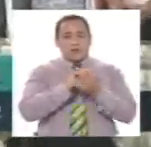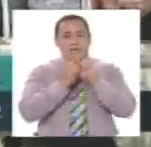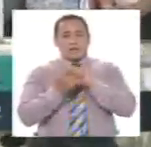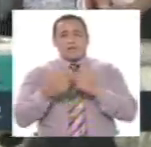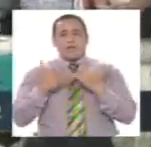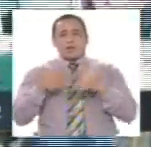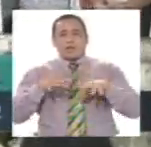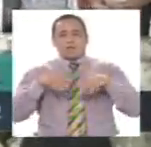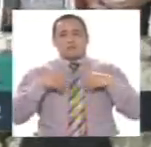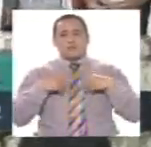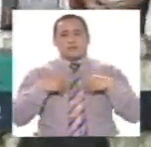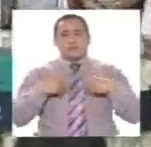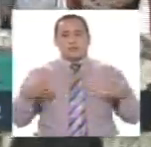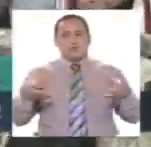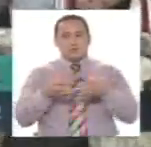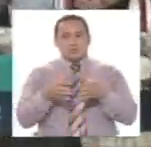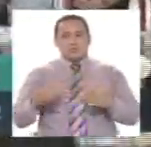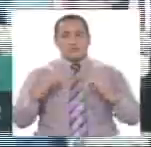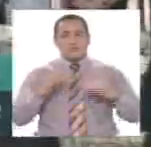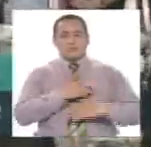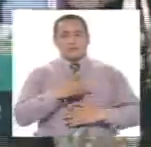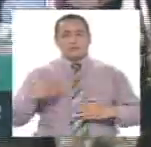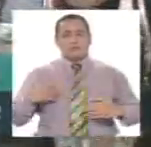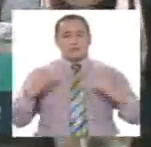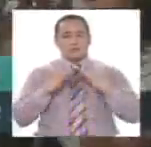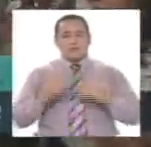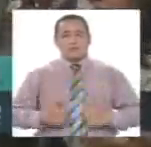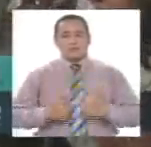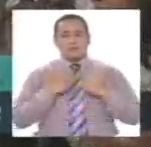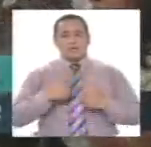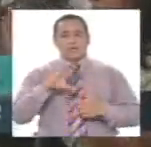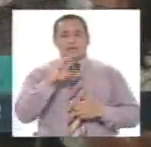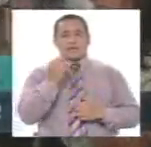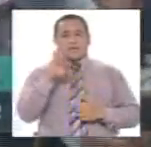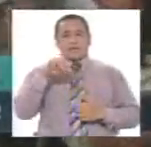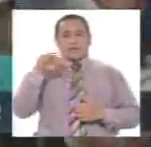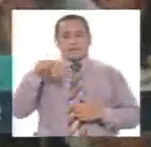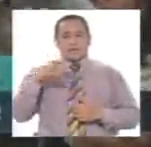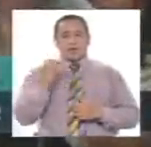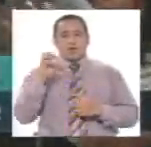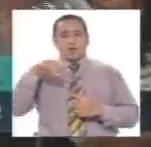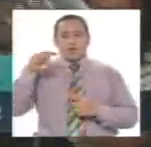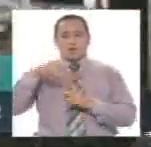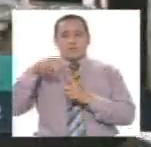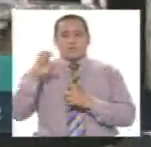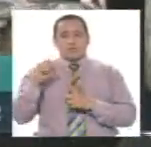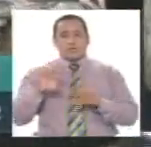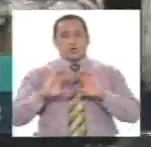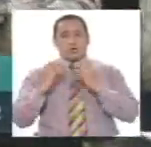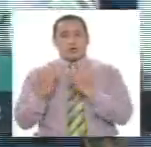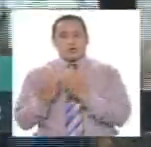para asumir la cartera de Vivienda, Carmen Omonte, congresista de la República,